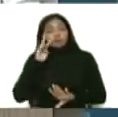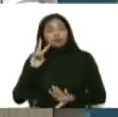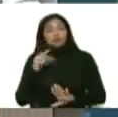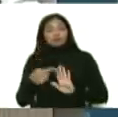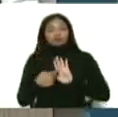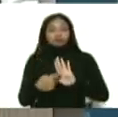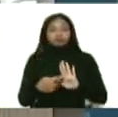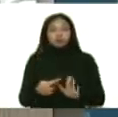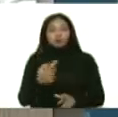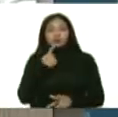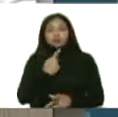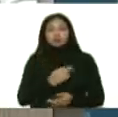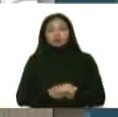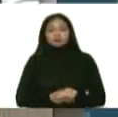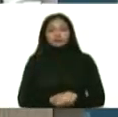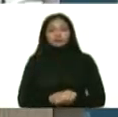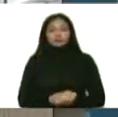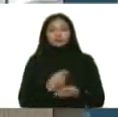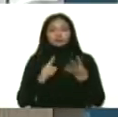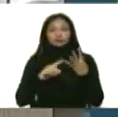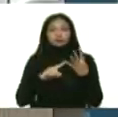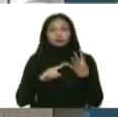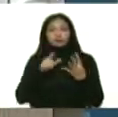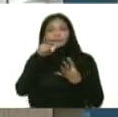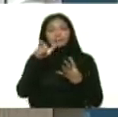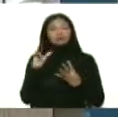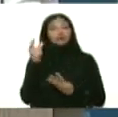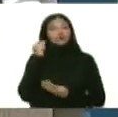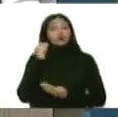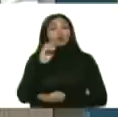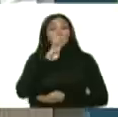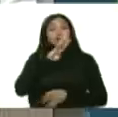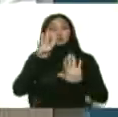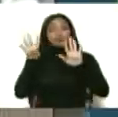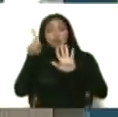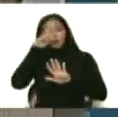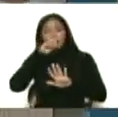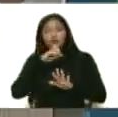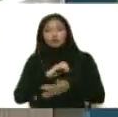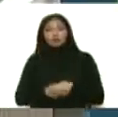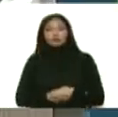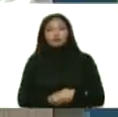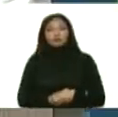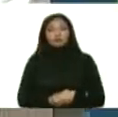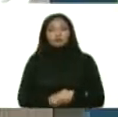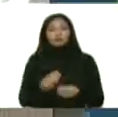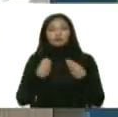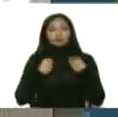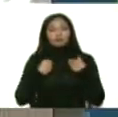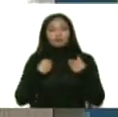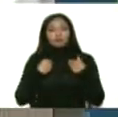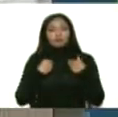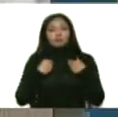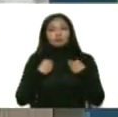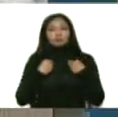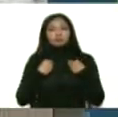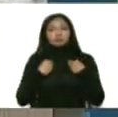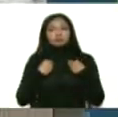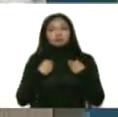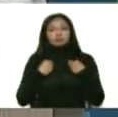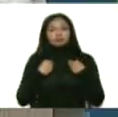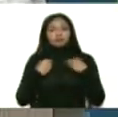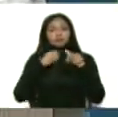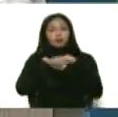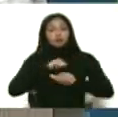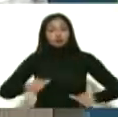mencionar inmediatamente después, es una paciente femenina de 49 años que proviene, o sea, vive, es residente del estado